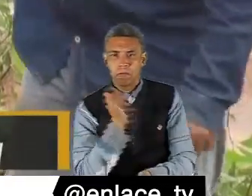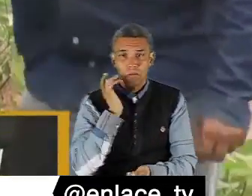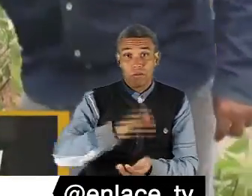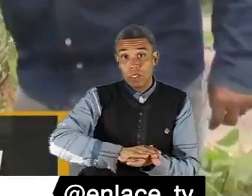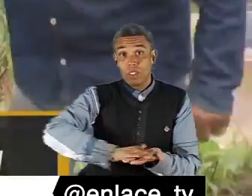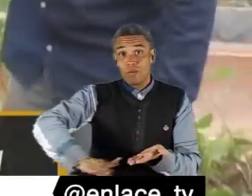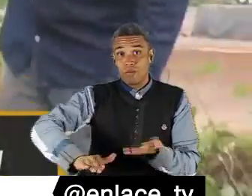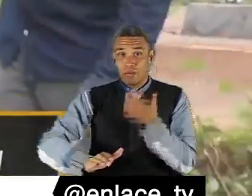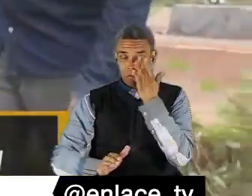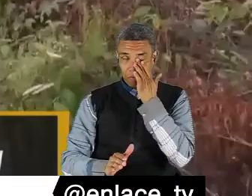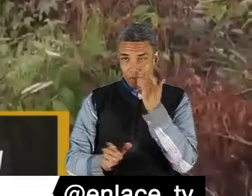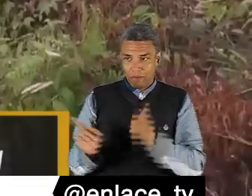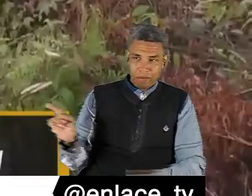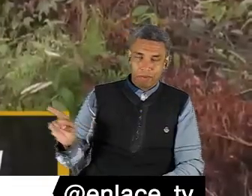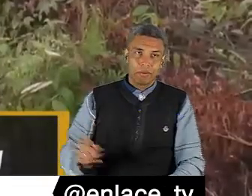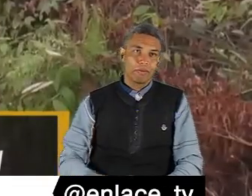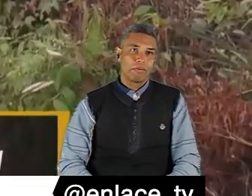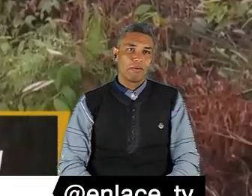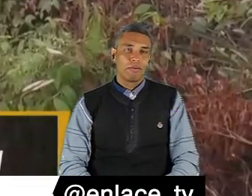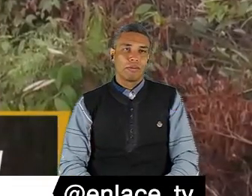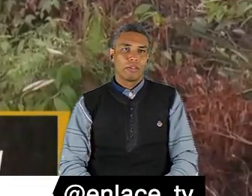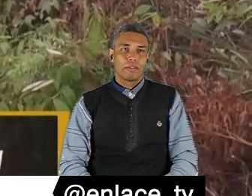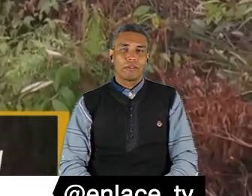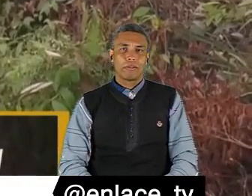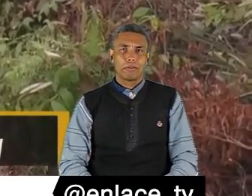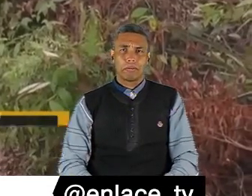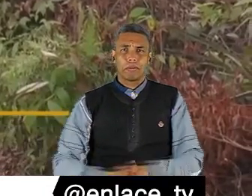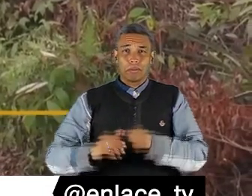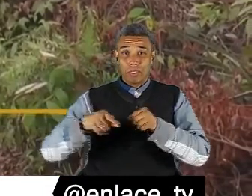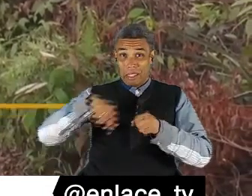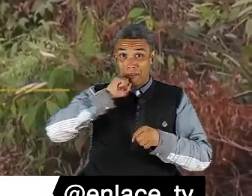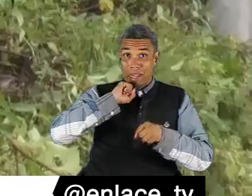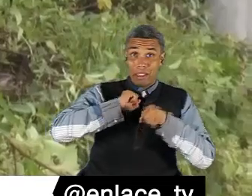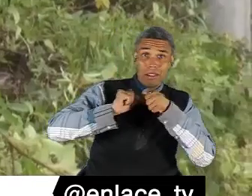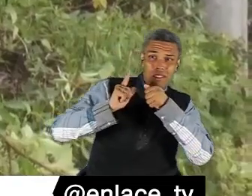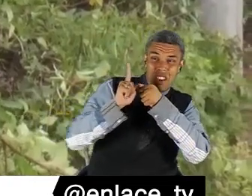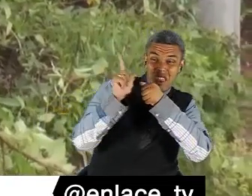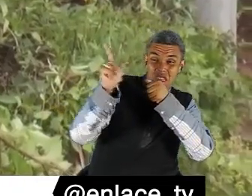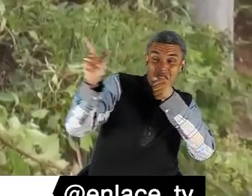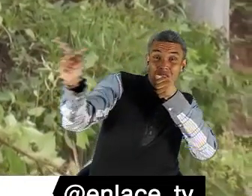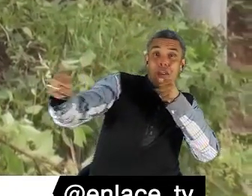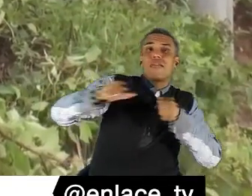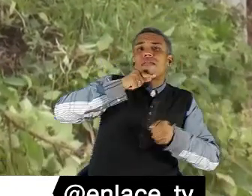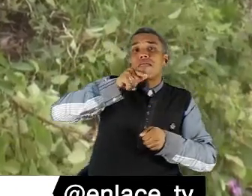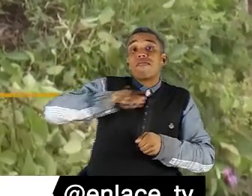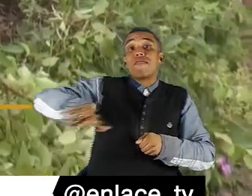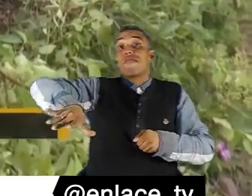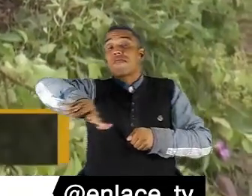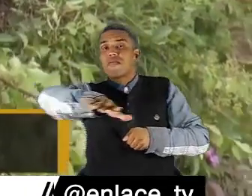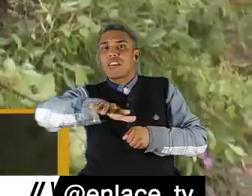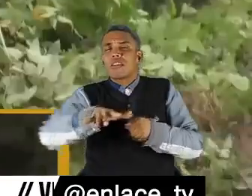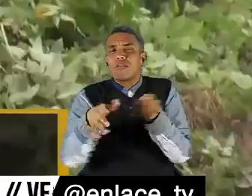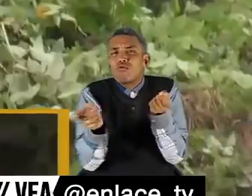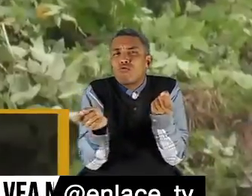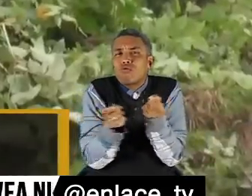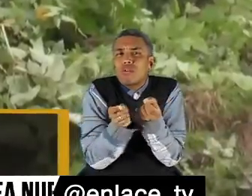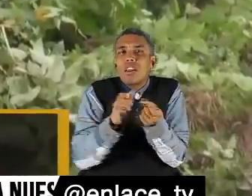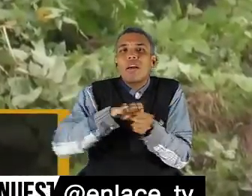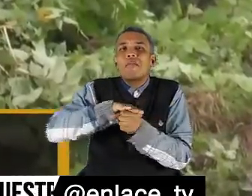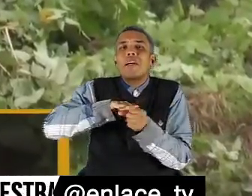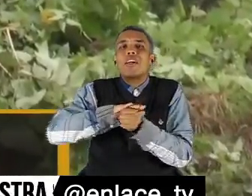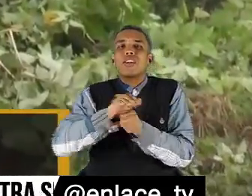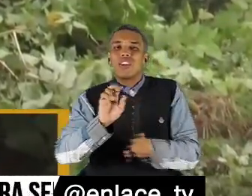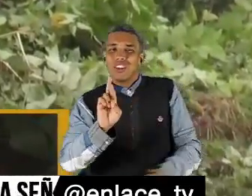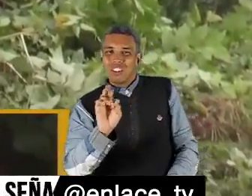se sienten los habitantes de esta zona que, aunque es lejana, pertenece a Barranca Bermeja, muy cerca a la entrada principal del barrio Rafael